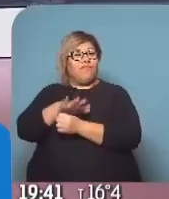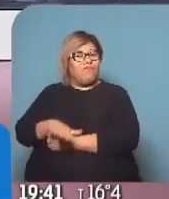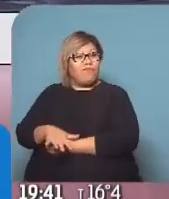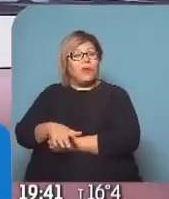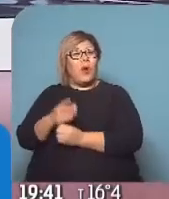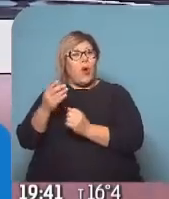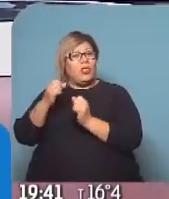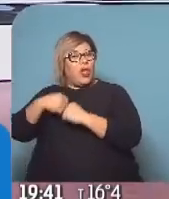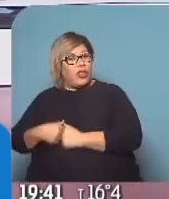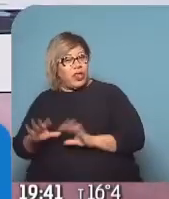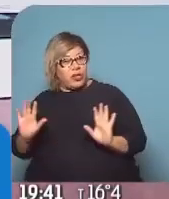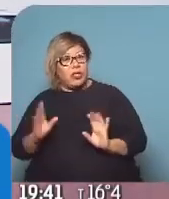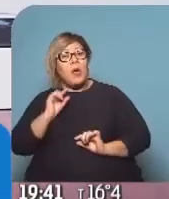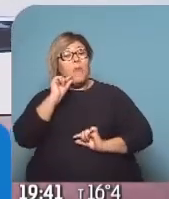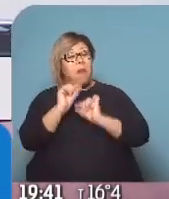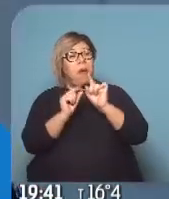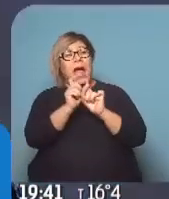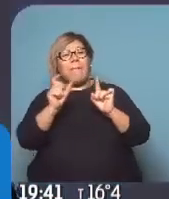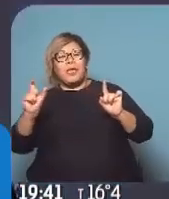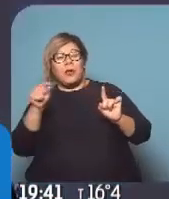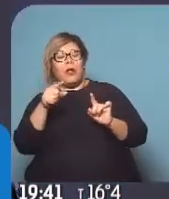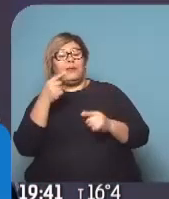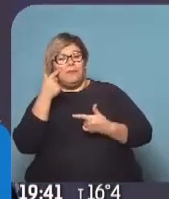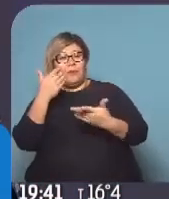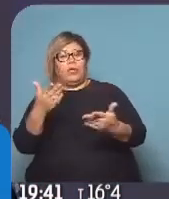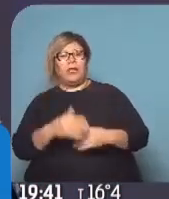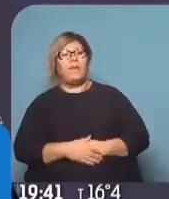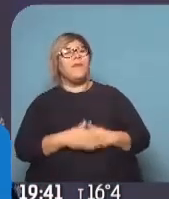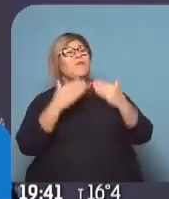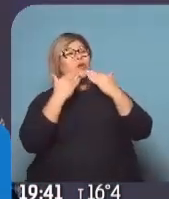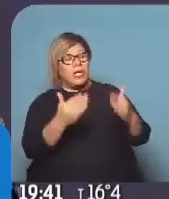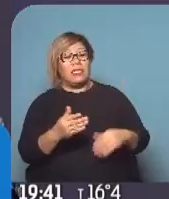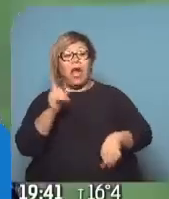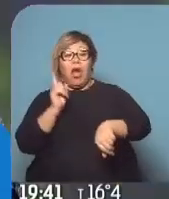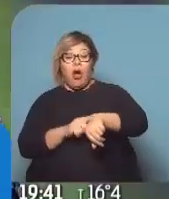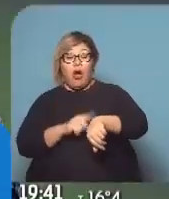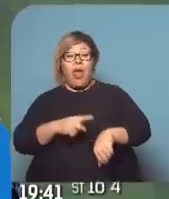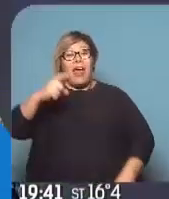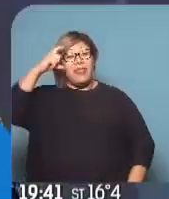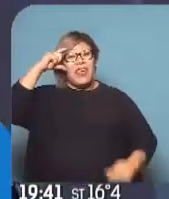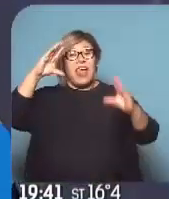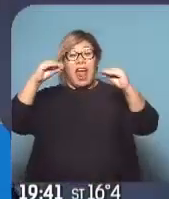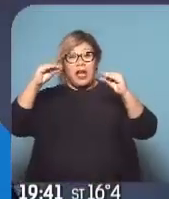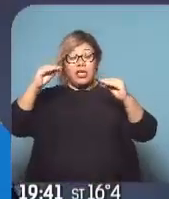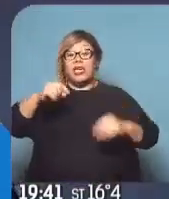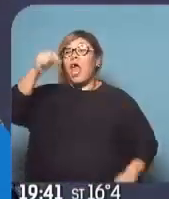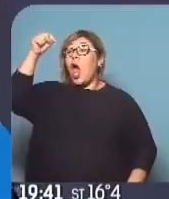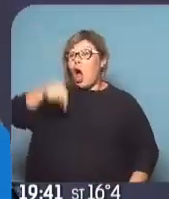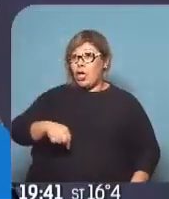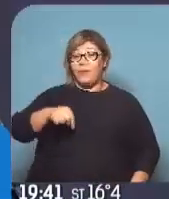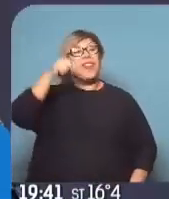bueno muchísimas gracias por venir te agradecemos 22 horas televisión pública argentina hoy